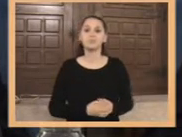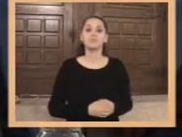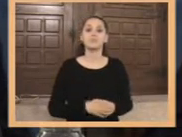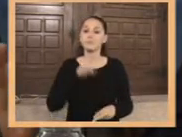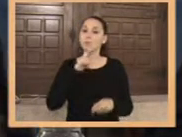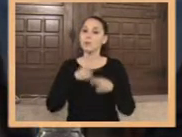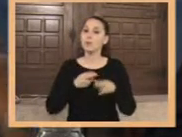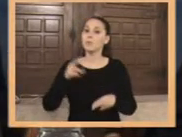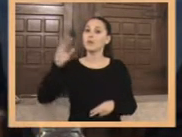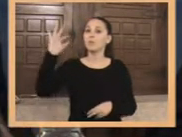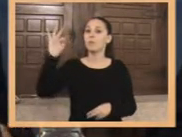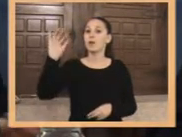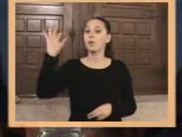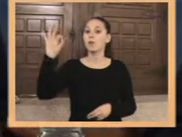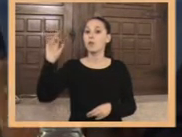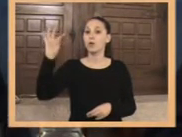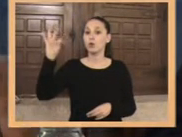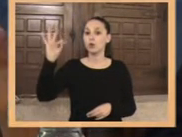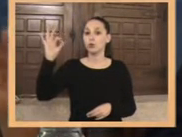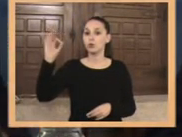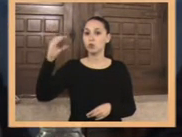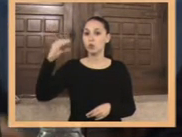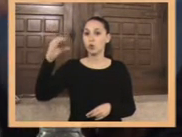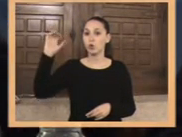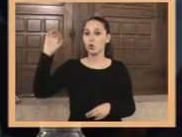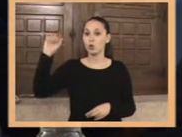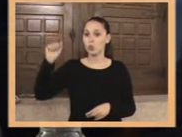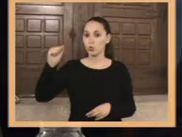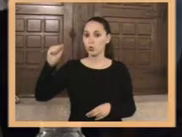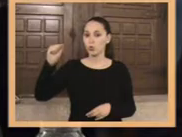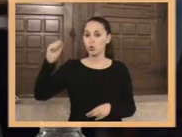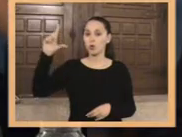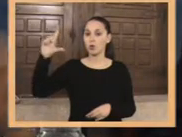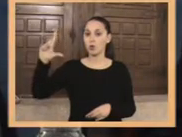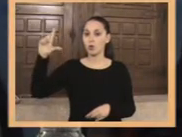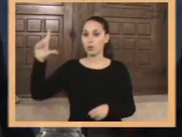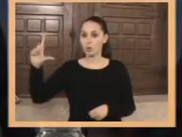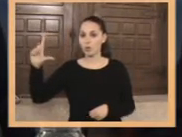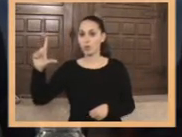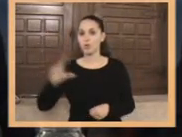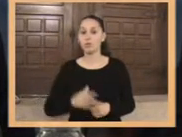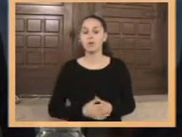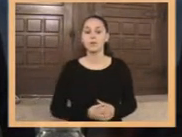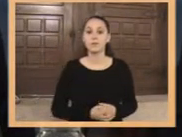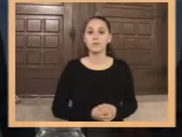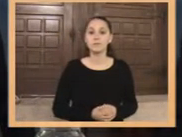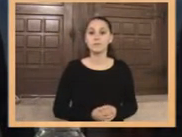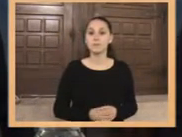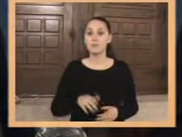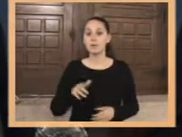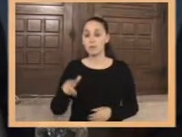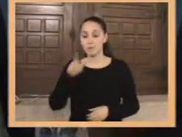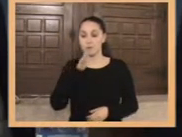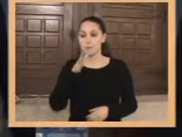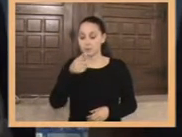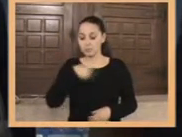Y nosotros creemos en este momento, en las conversaciones que estamos manteniendo, porque evidentemente yo no tengo todos los decretos, pues posiblemente sea